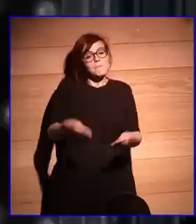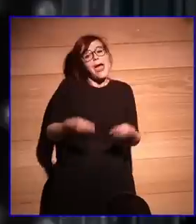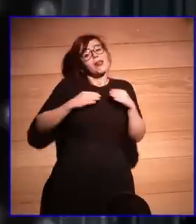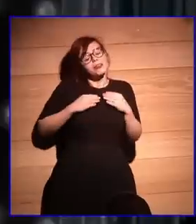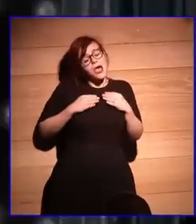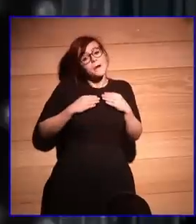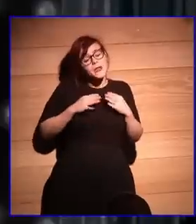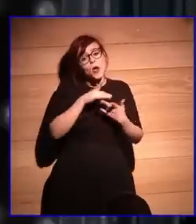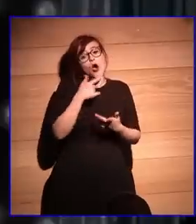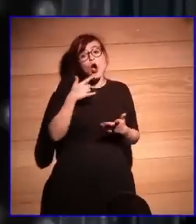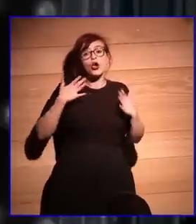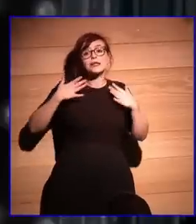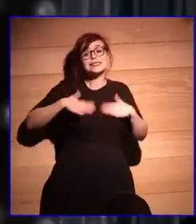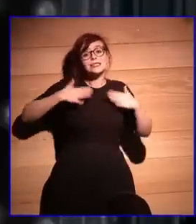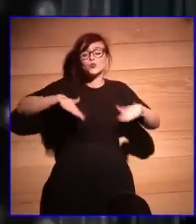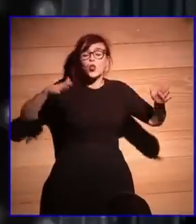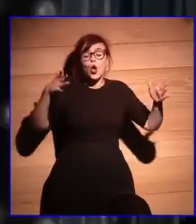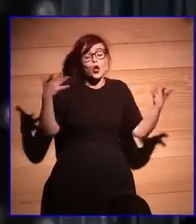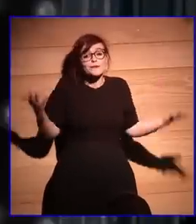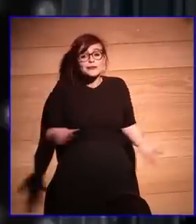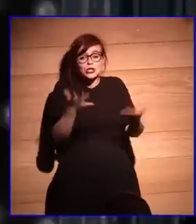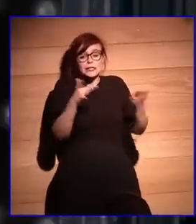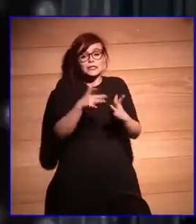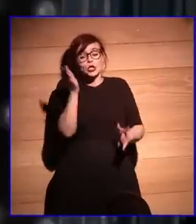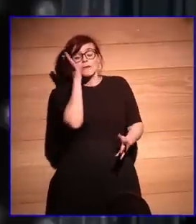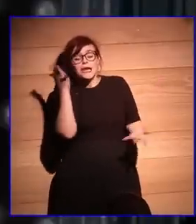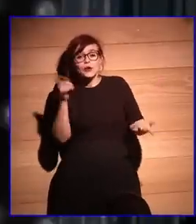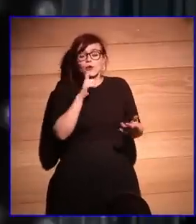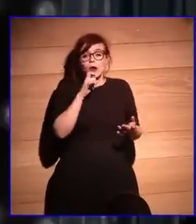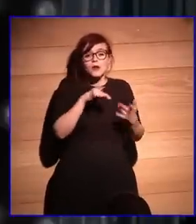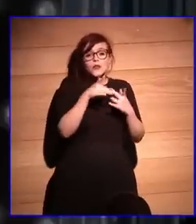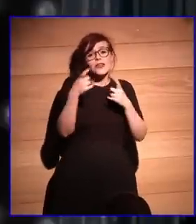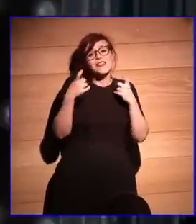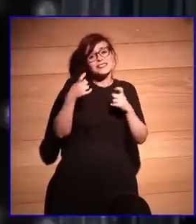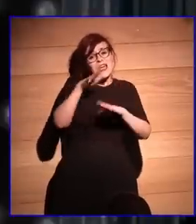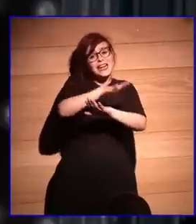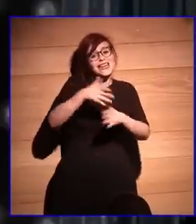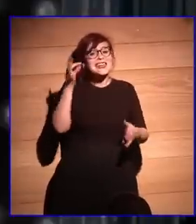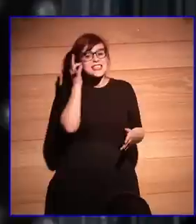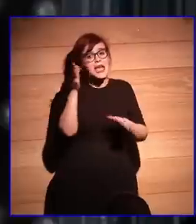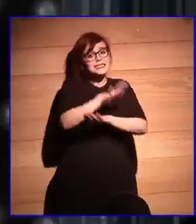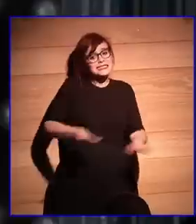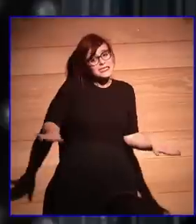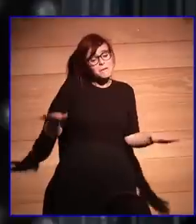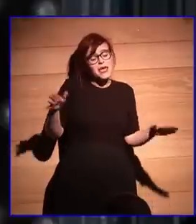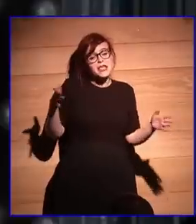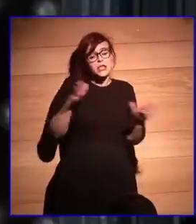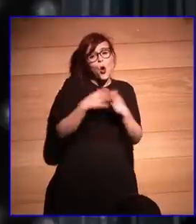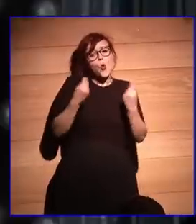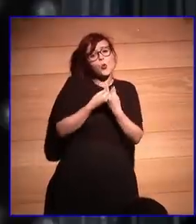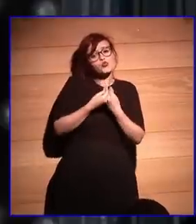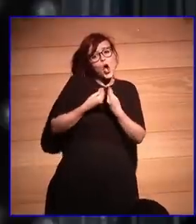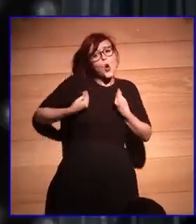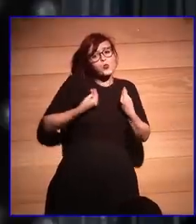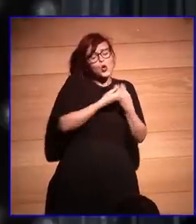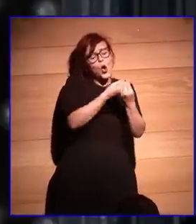era que como dormía desnudo y no tenía manta, utilizaba para calentarse cuerpos de niñas pequeñas desnudas. Que él. Claro,